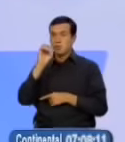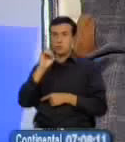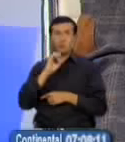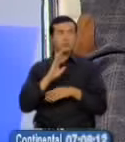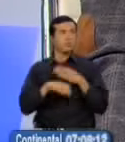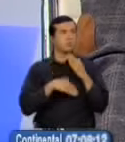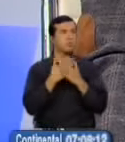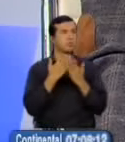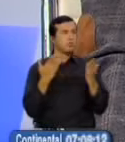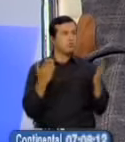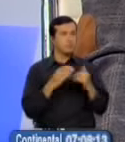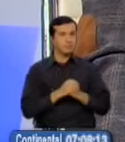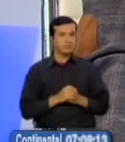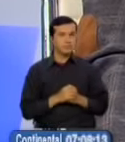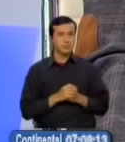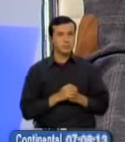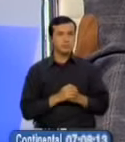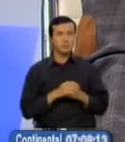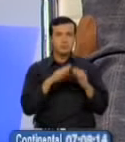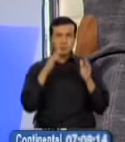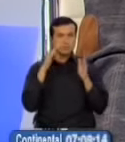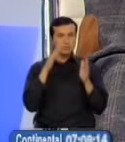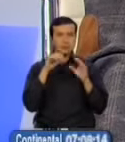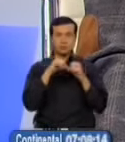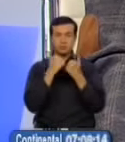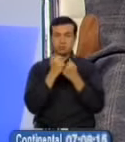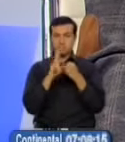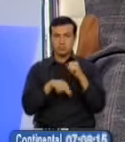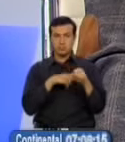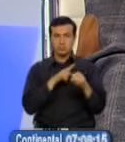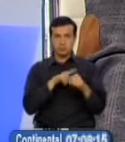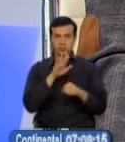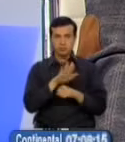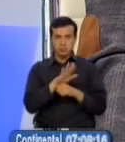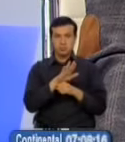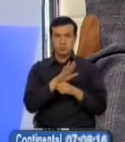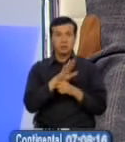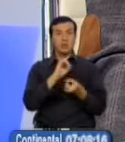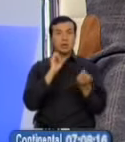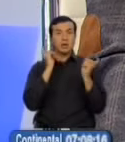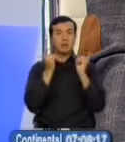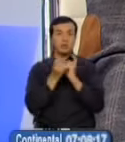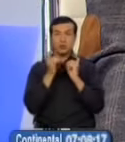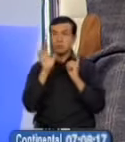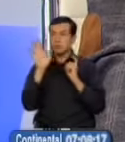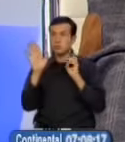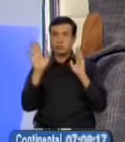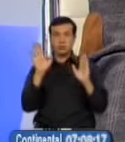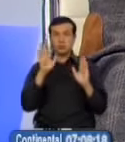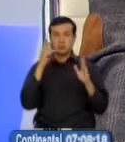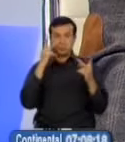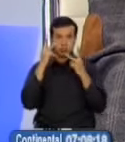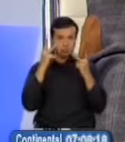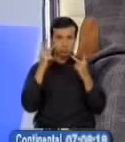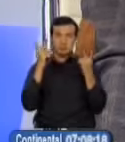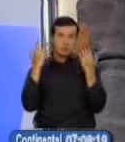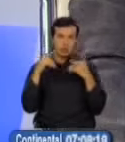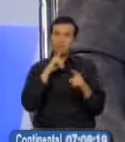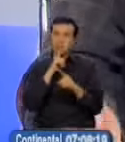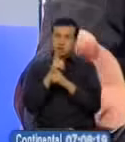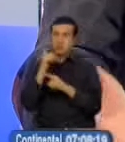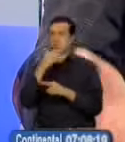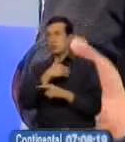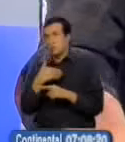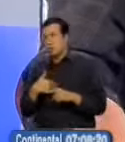mundo enfoca los ojos a la Asamblea Nacional, a cambiar una correlación de fuerzas que ha sido evidente, que